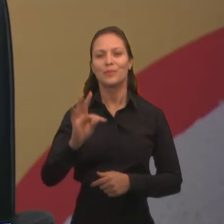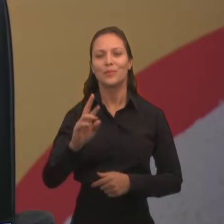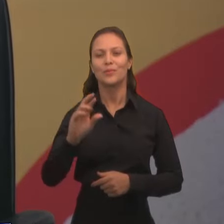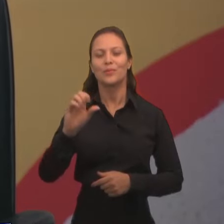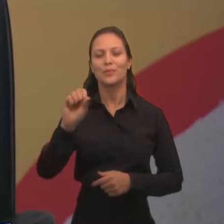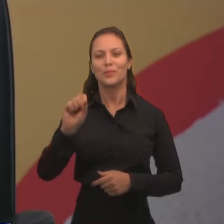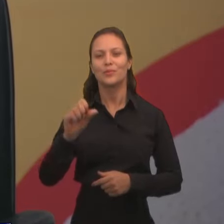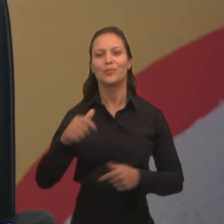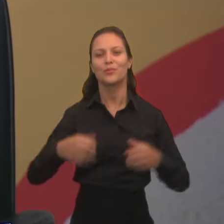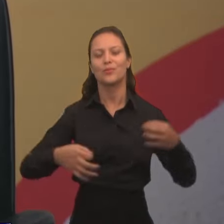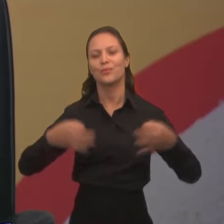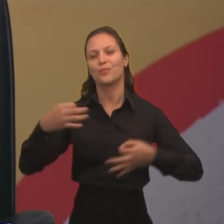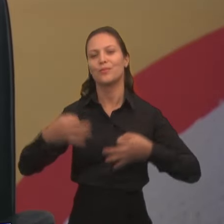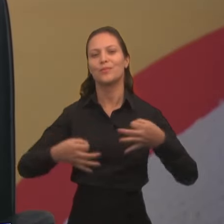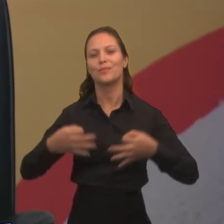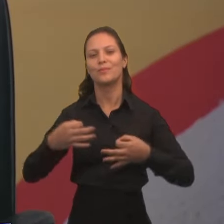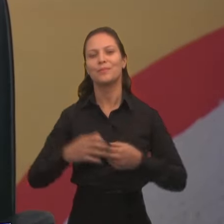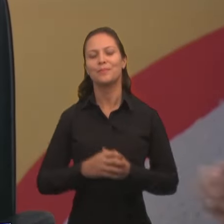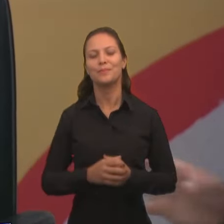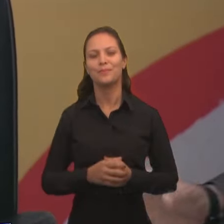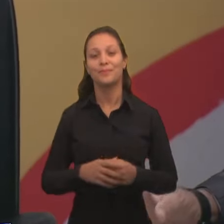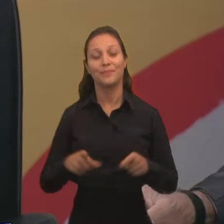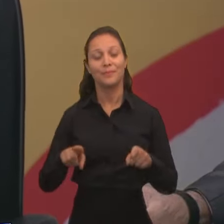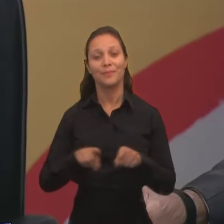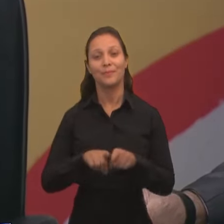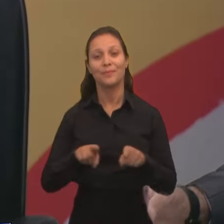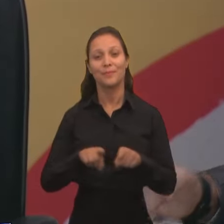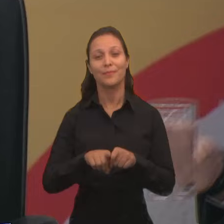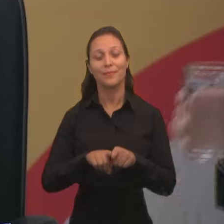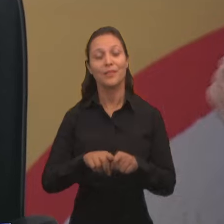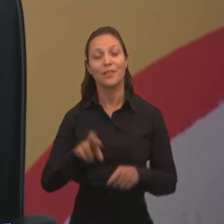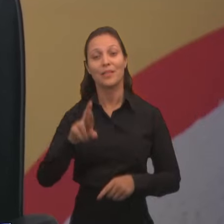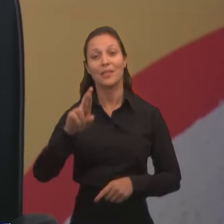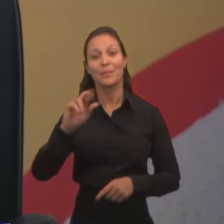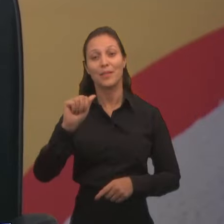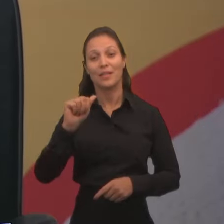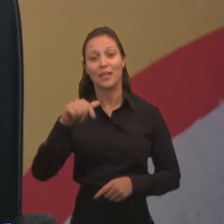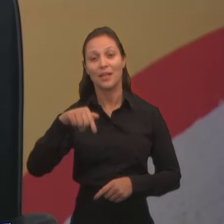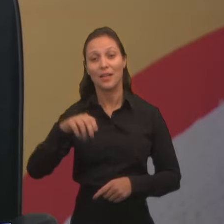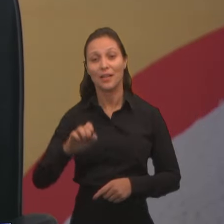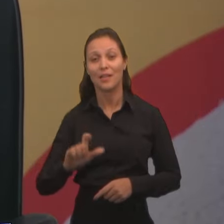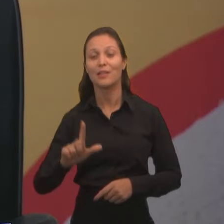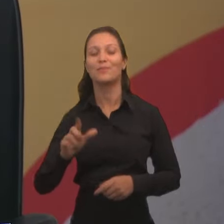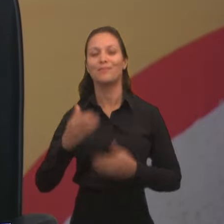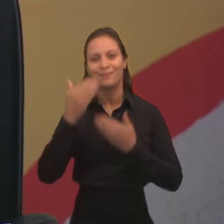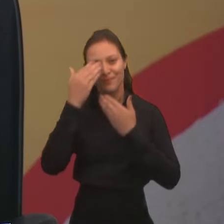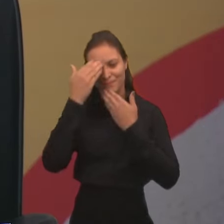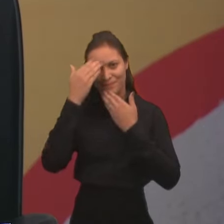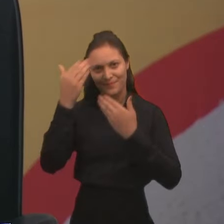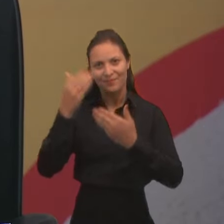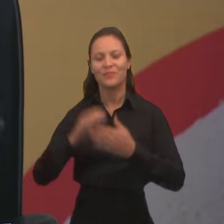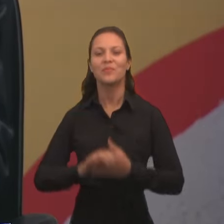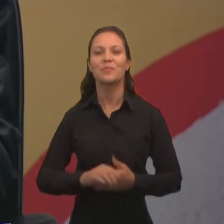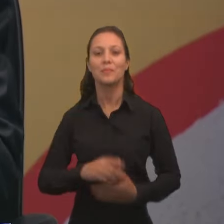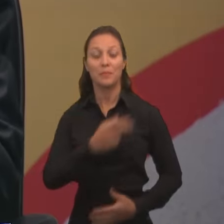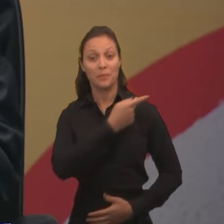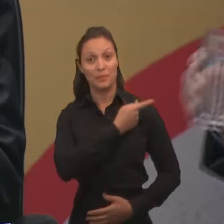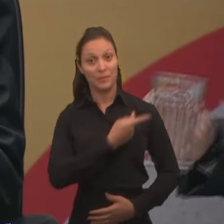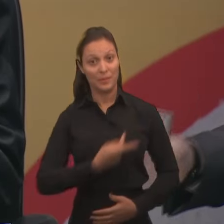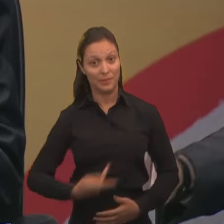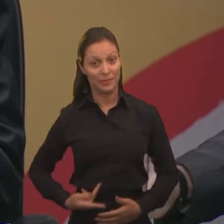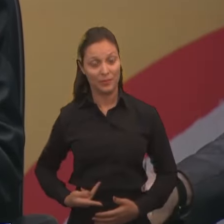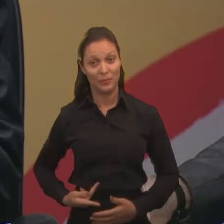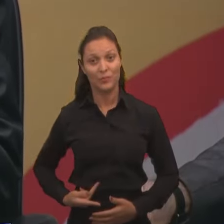Justicia, la subprocuradora general de la República, doctora Raquel Dodge, es un placer también, la presidenta de